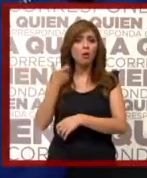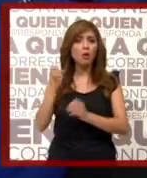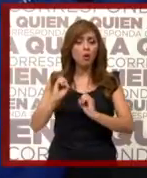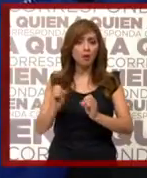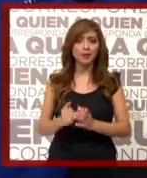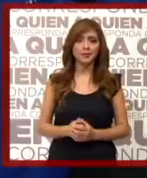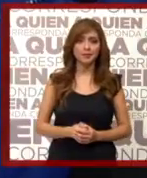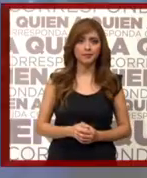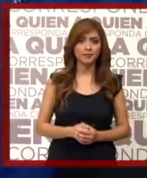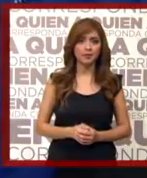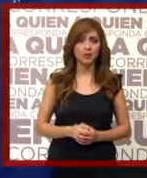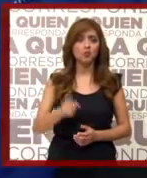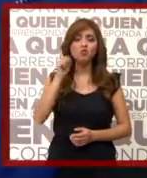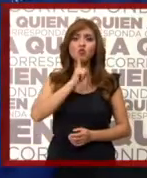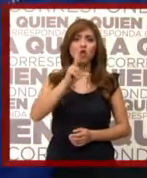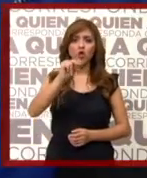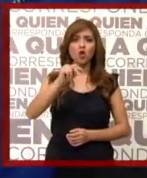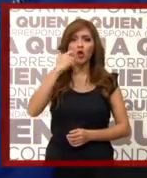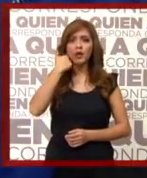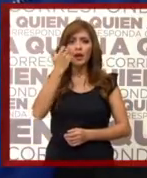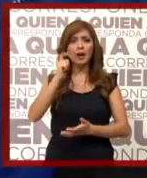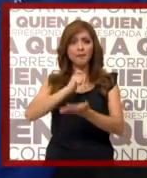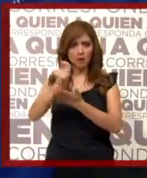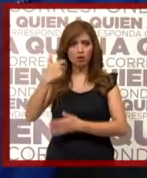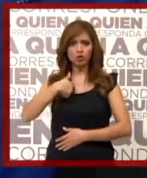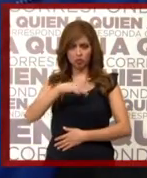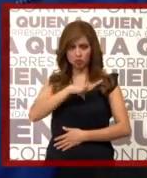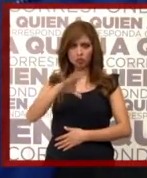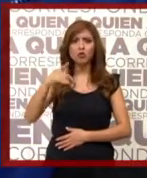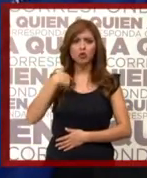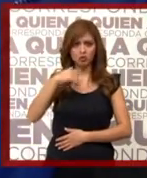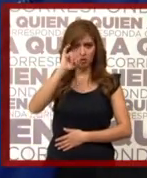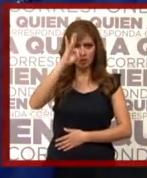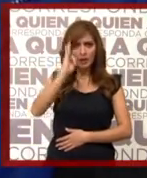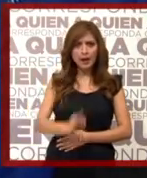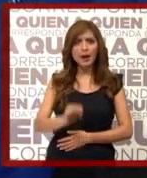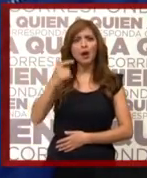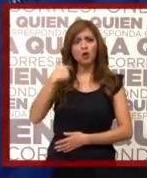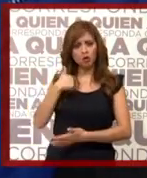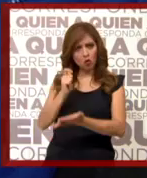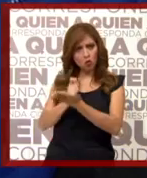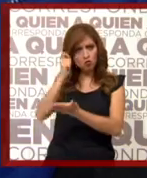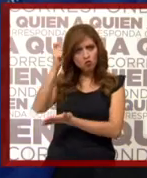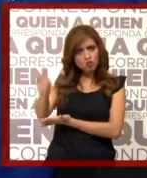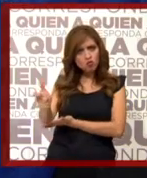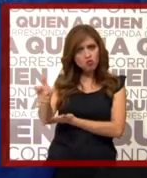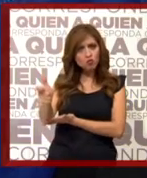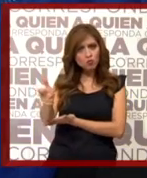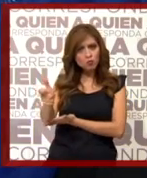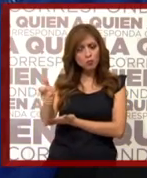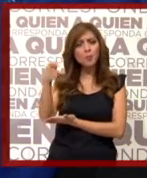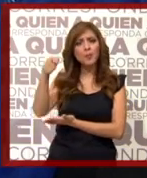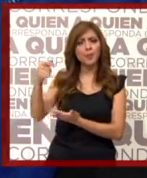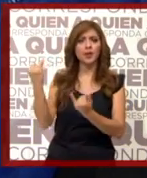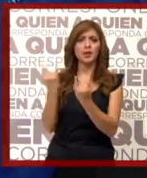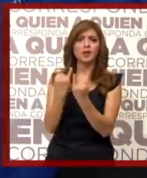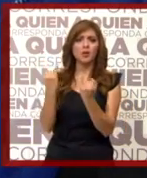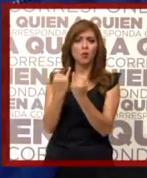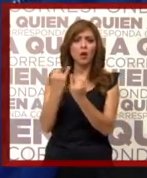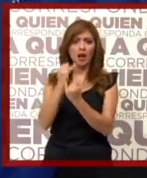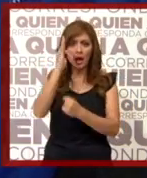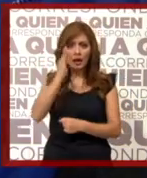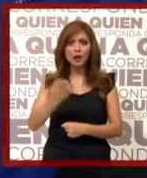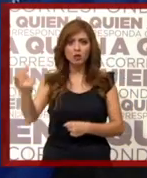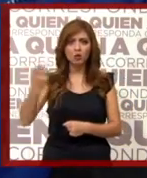nos quiso aceptar la renta. Yo no me niego a pagarle su dinero. Estoy dispuesta a pagarle siempre y cuando pues, que ella también acepte